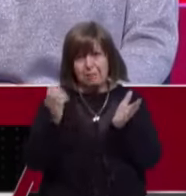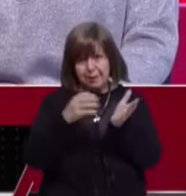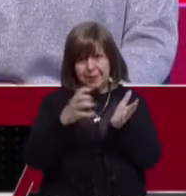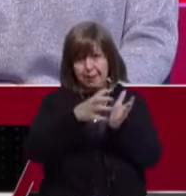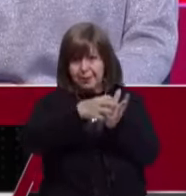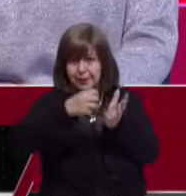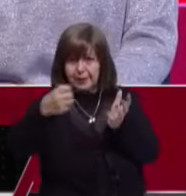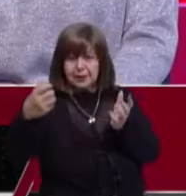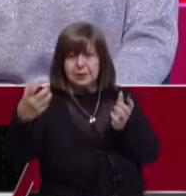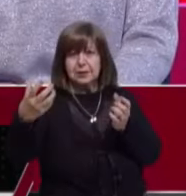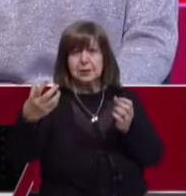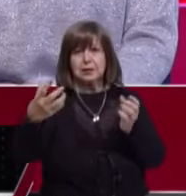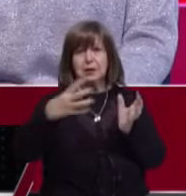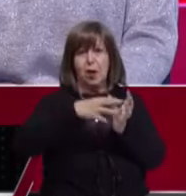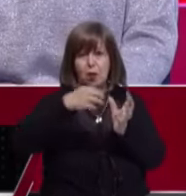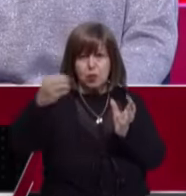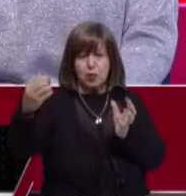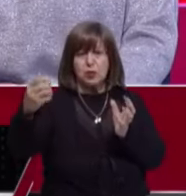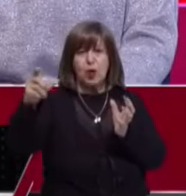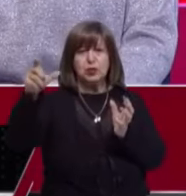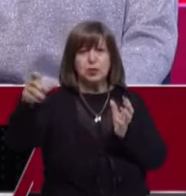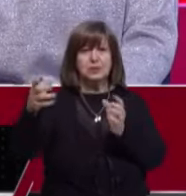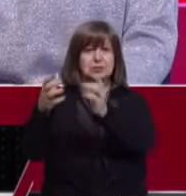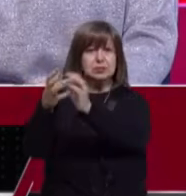que está pasando últimamente, doctora?